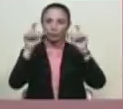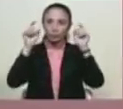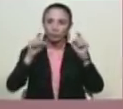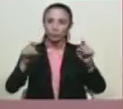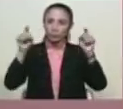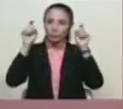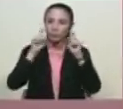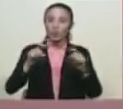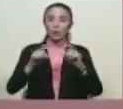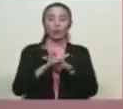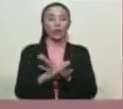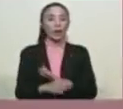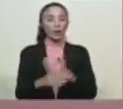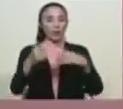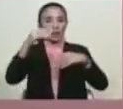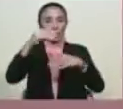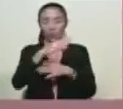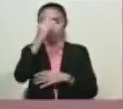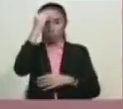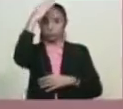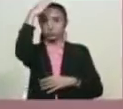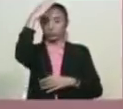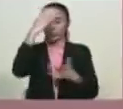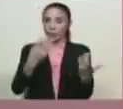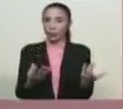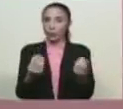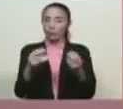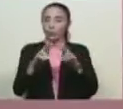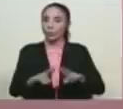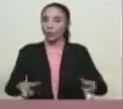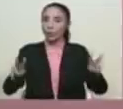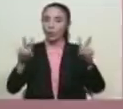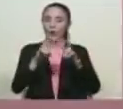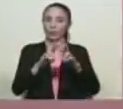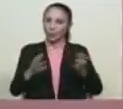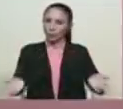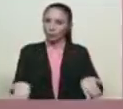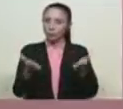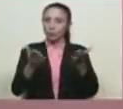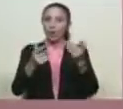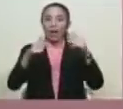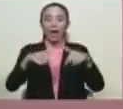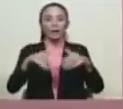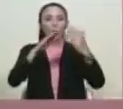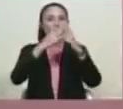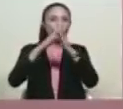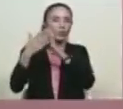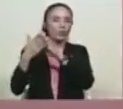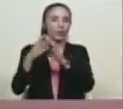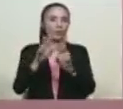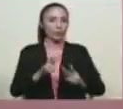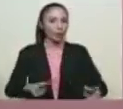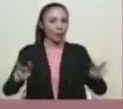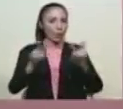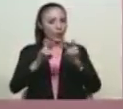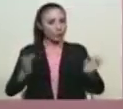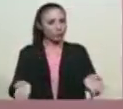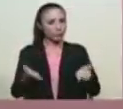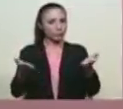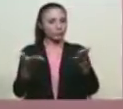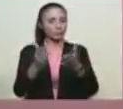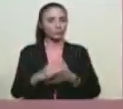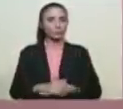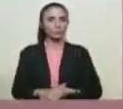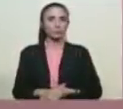educados, cultos, con valores. Tenemos que forjar una sociedad en valores. Nuevos valores de